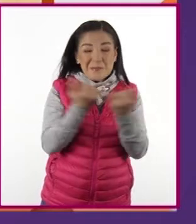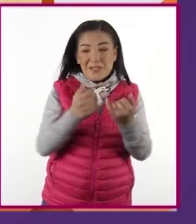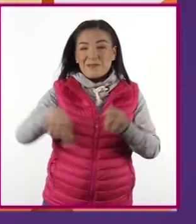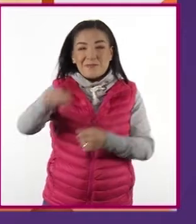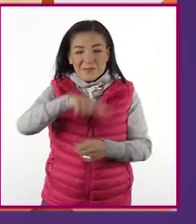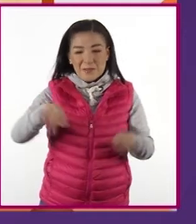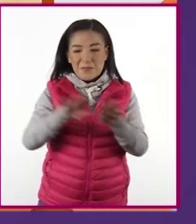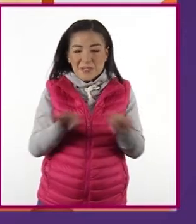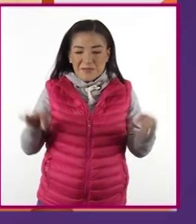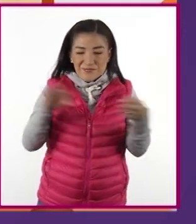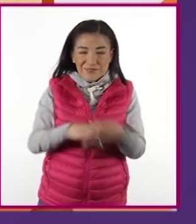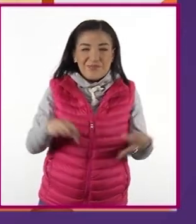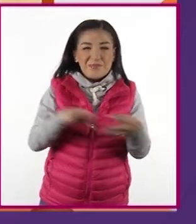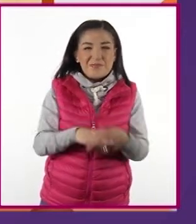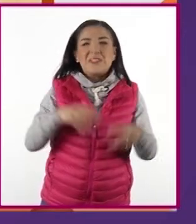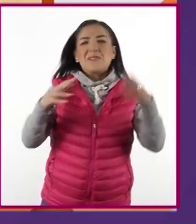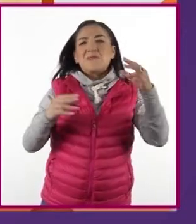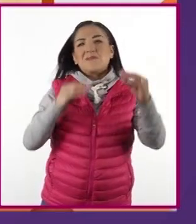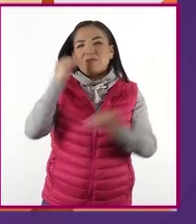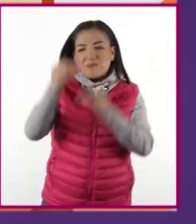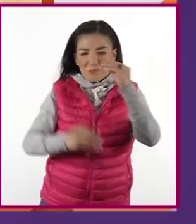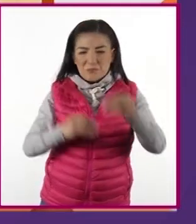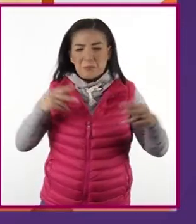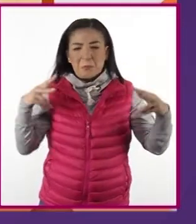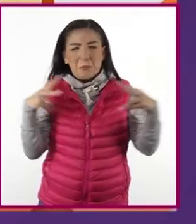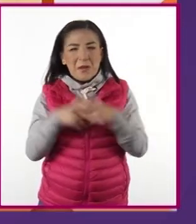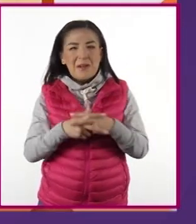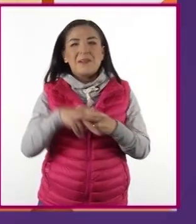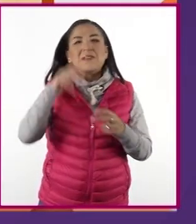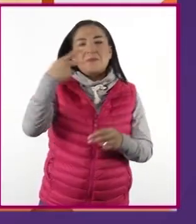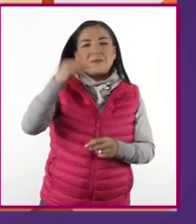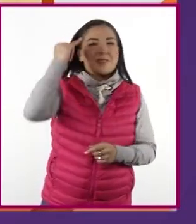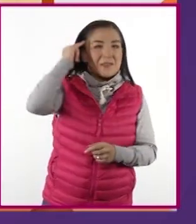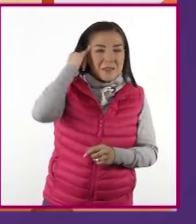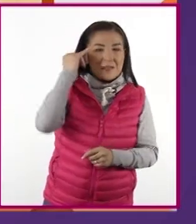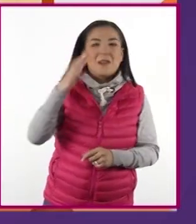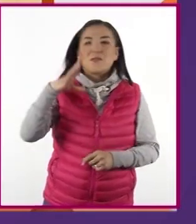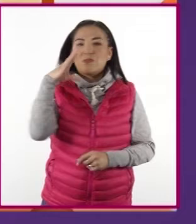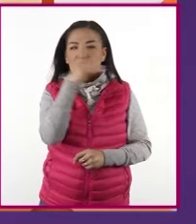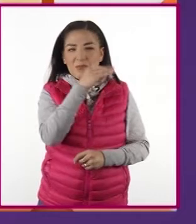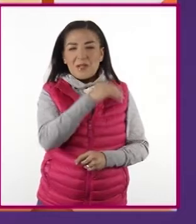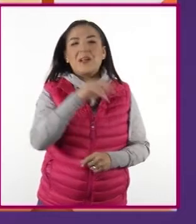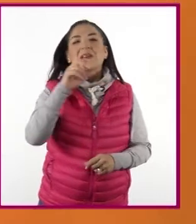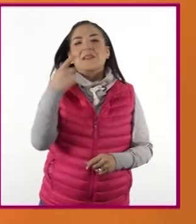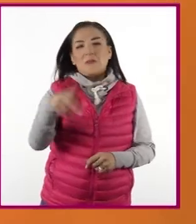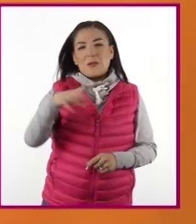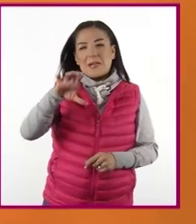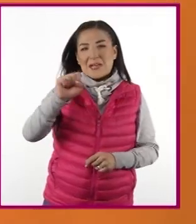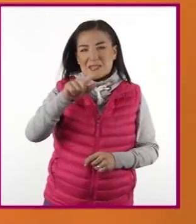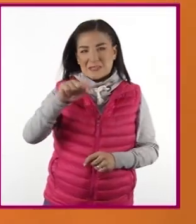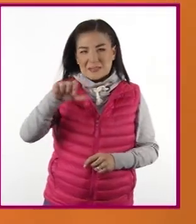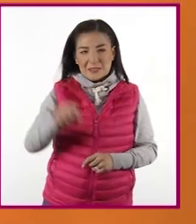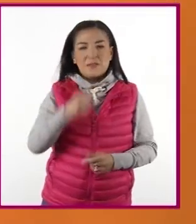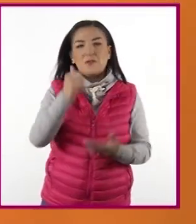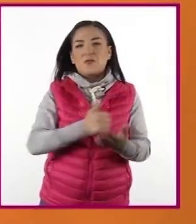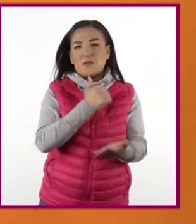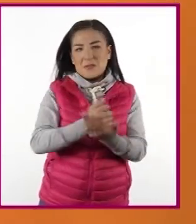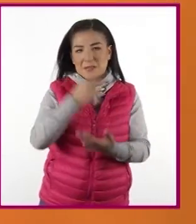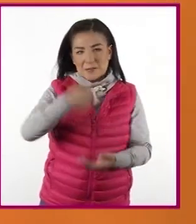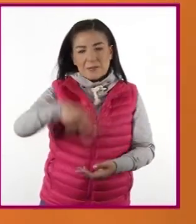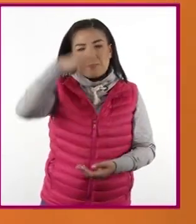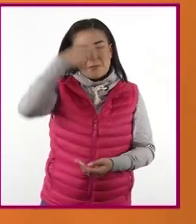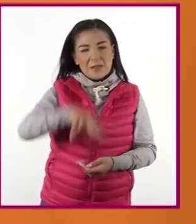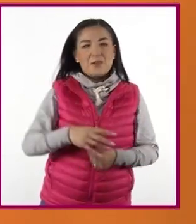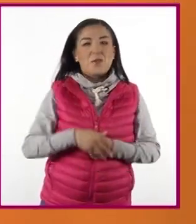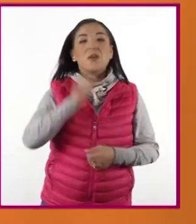los disturbios que protagonizaron indígenas, africanos y castas de la Ciudad de México. Entre ellos destacan los que